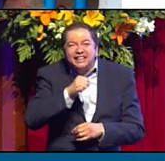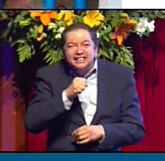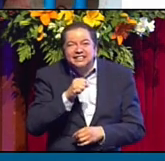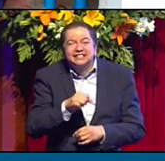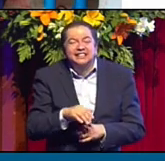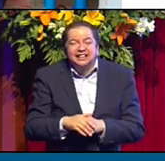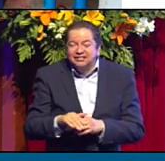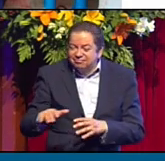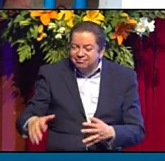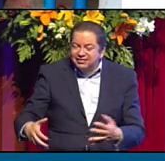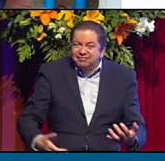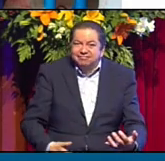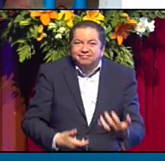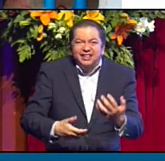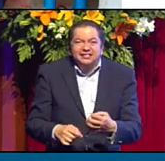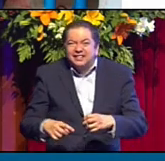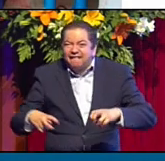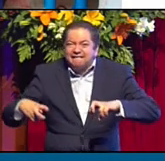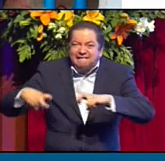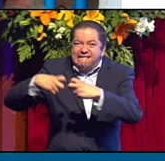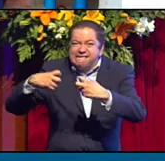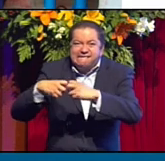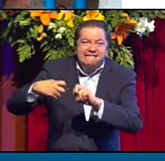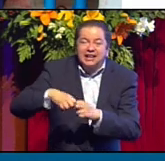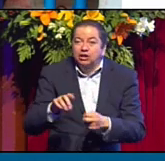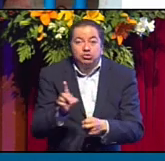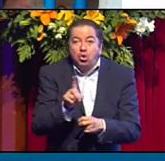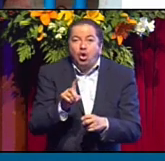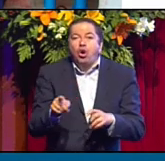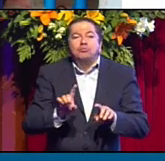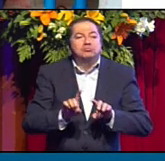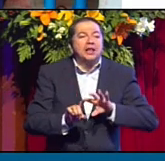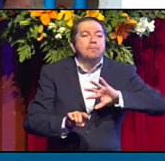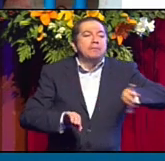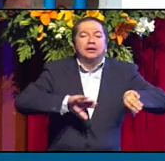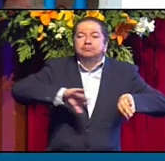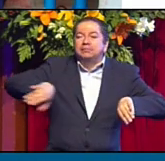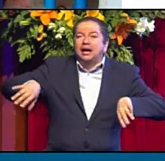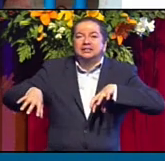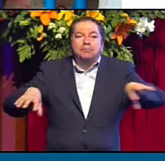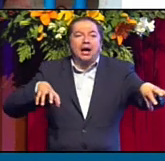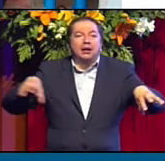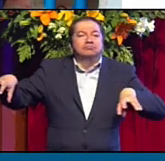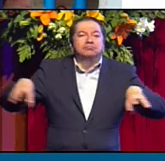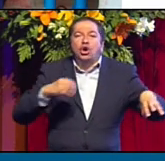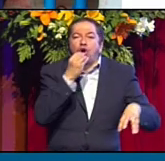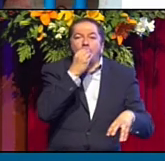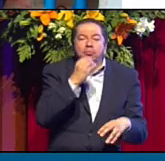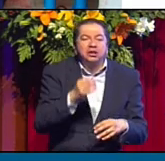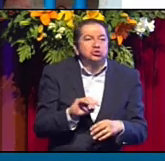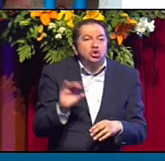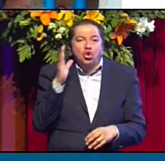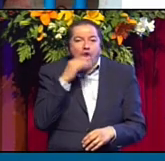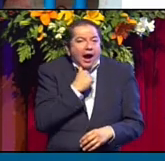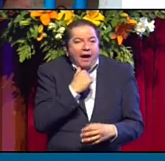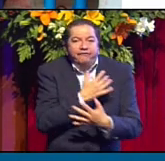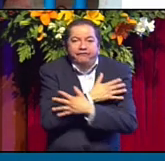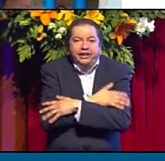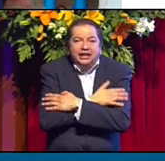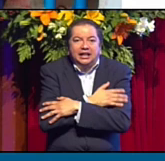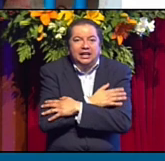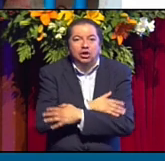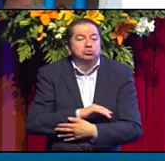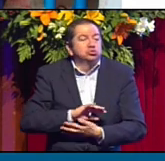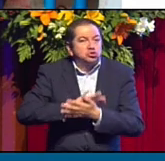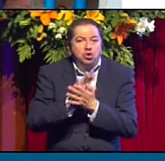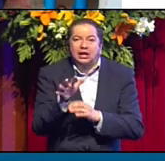más grande, la alfa, no le pega a la otra porque hay espacio, una para cada una, pueden comer tranquila, no se mueren de frío, bueno, están dadas todas